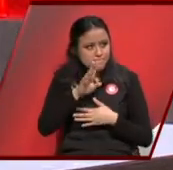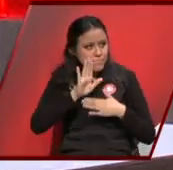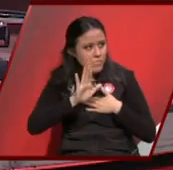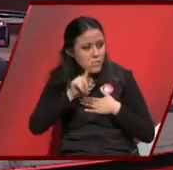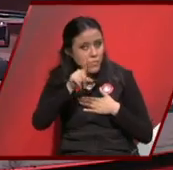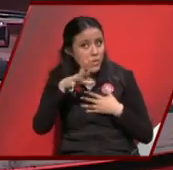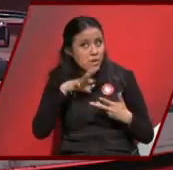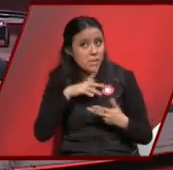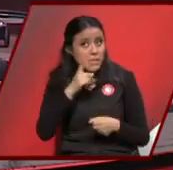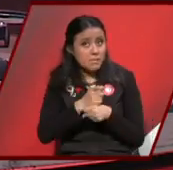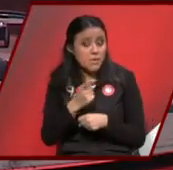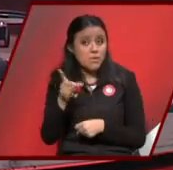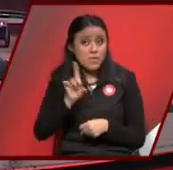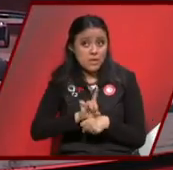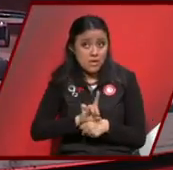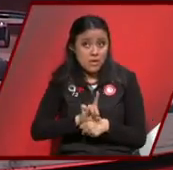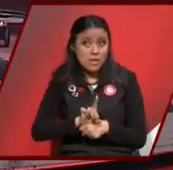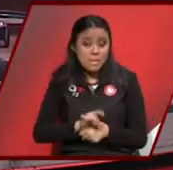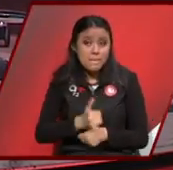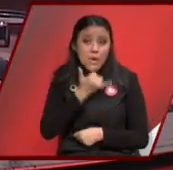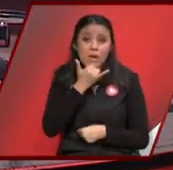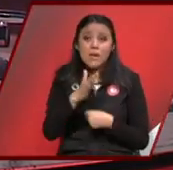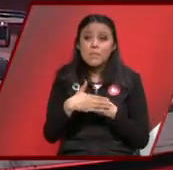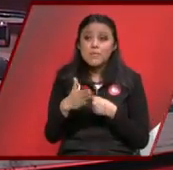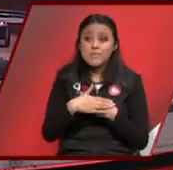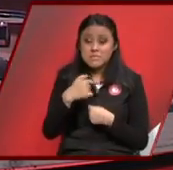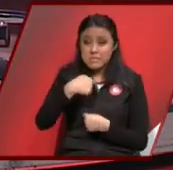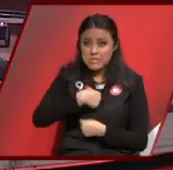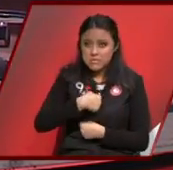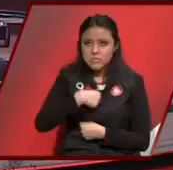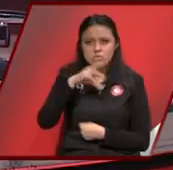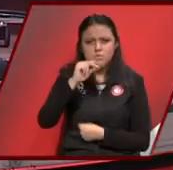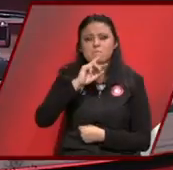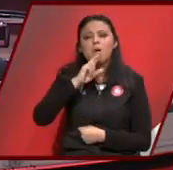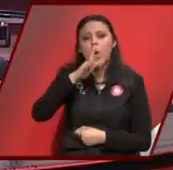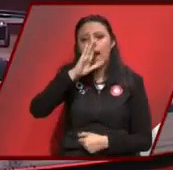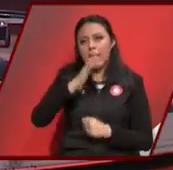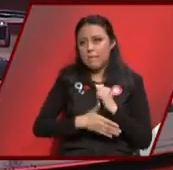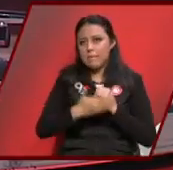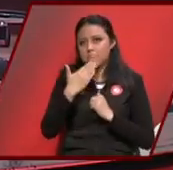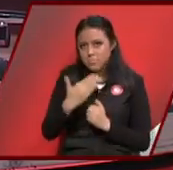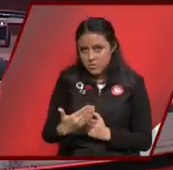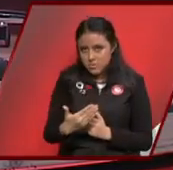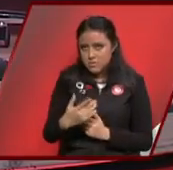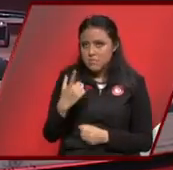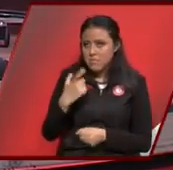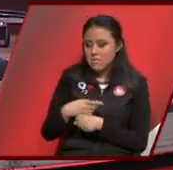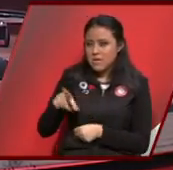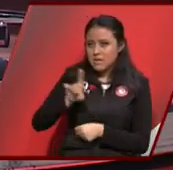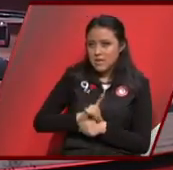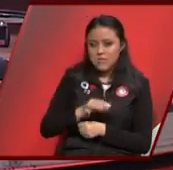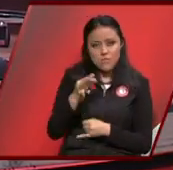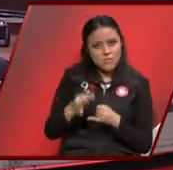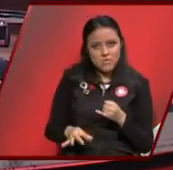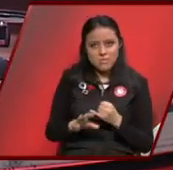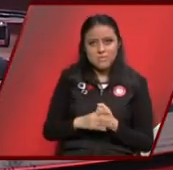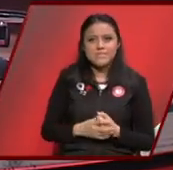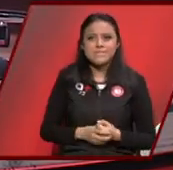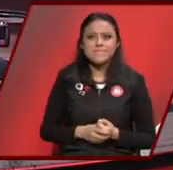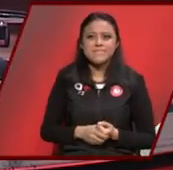que si le toca a usted el día primero, nos dice, pero la próxima voy a hacer, mejor acaben bien esto. Ya te dije, el primer traigo día pienso mi último